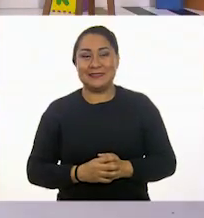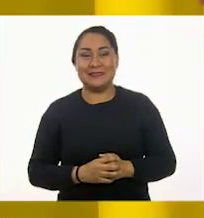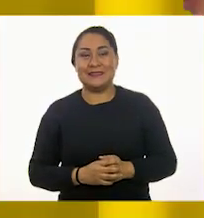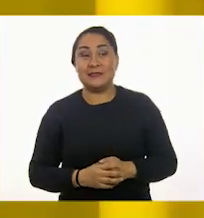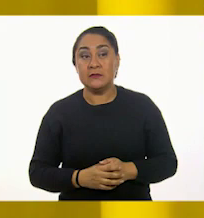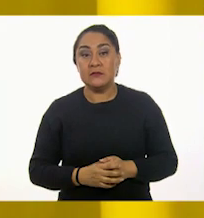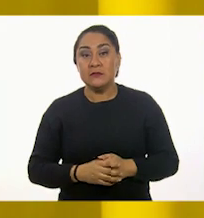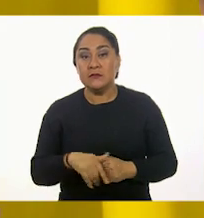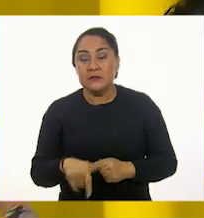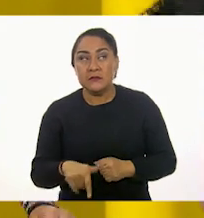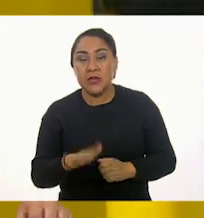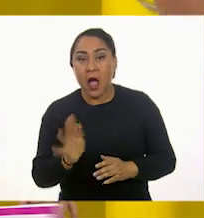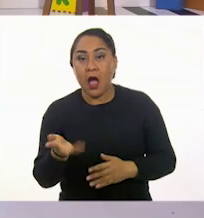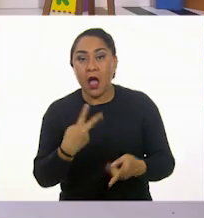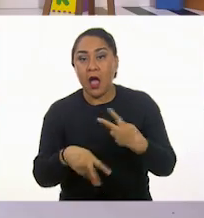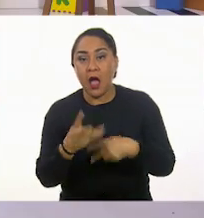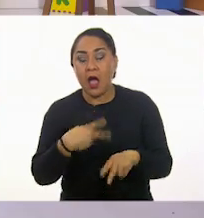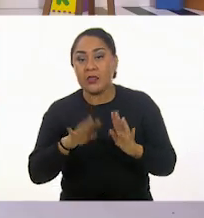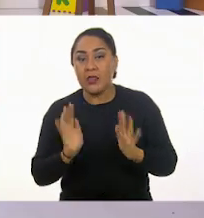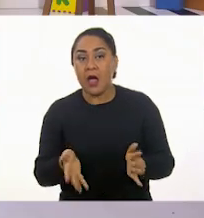¡Que ya llegó!